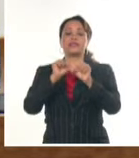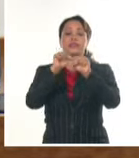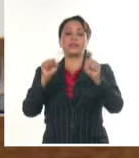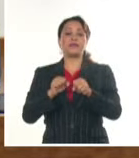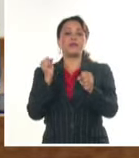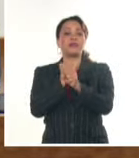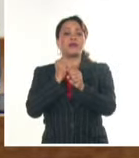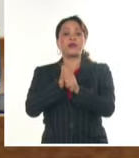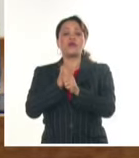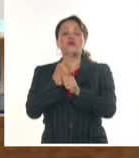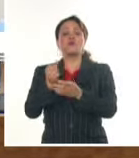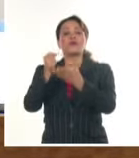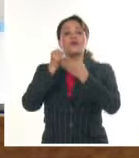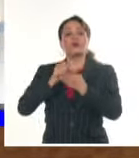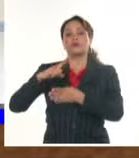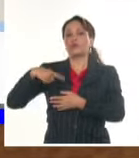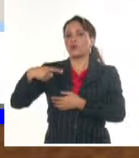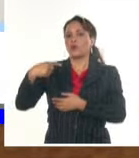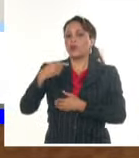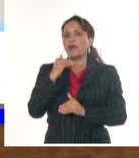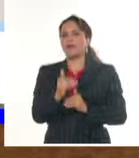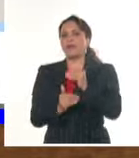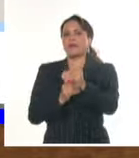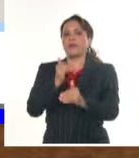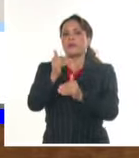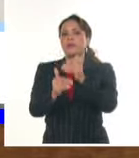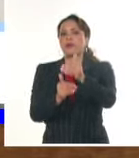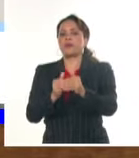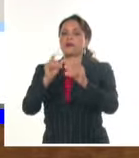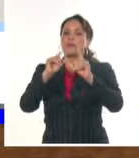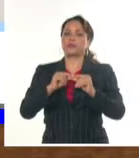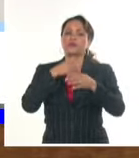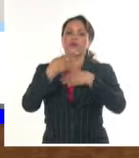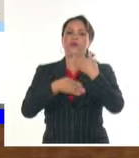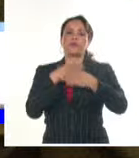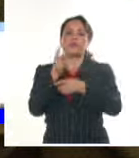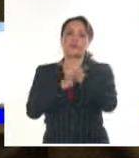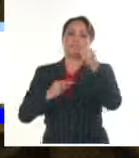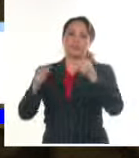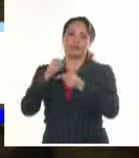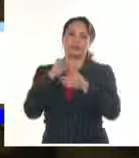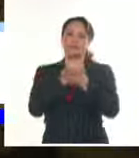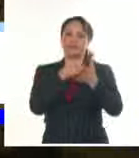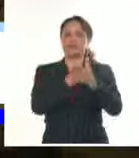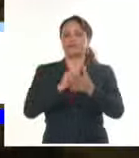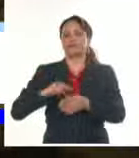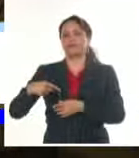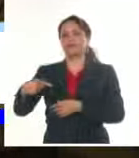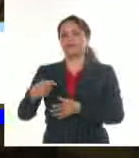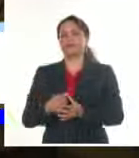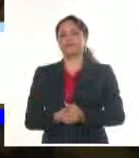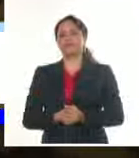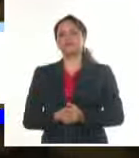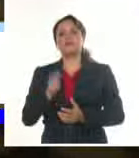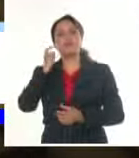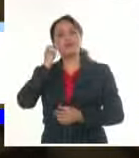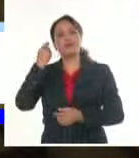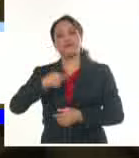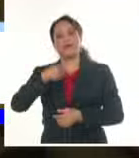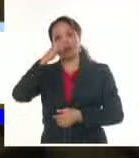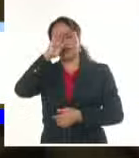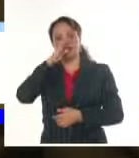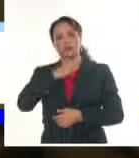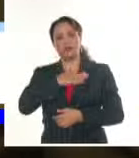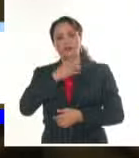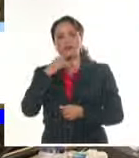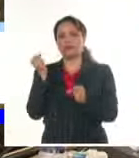todos los días avanzar un poquito en los problemas fundamentales que estamos enfrentando. La Fiscalía General de la República trabajó